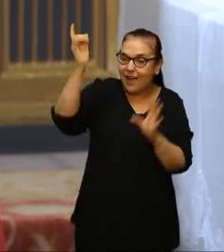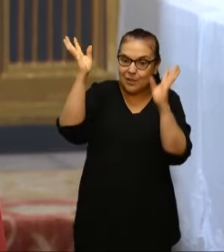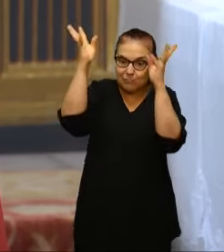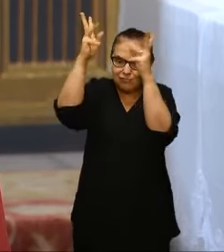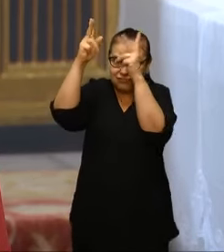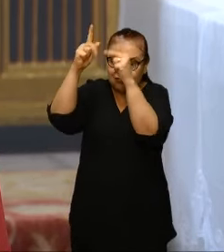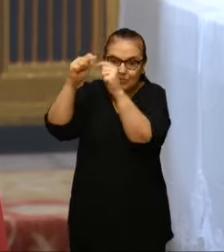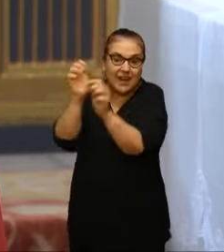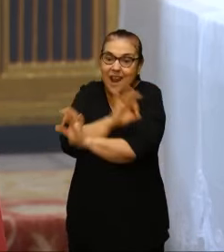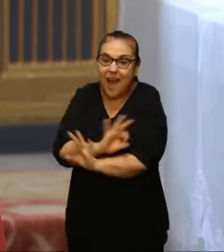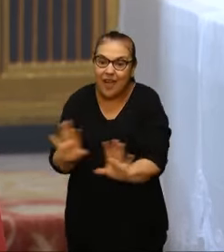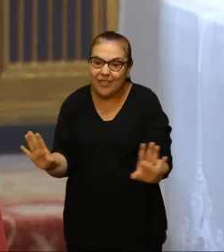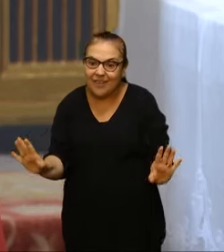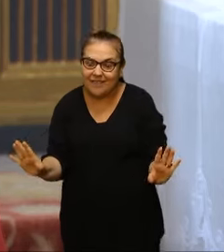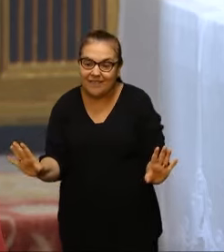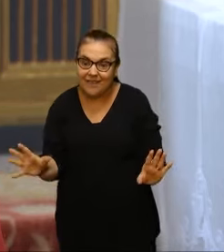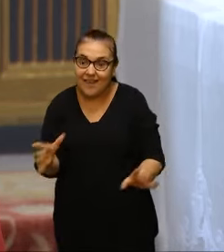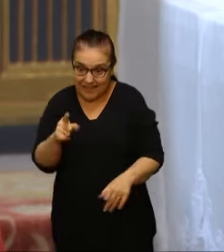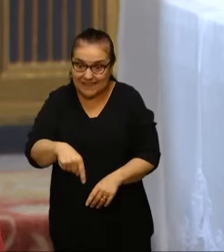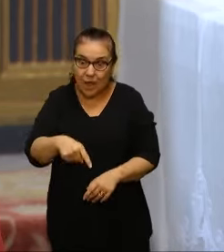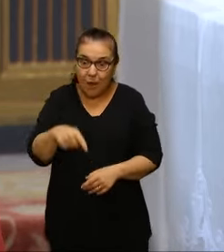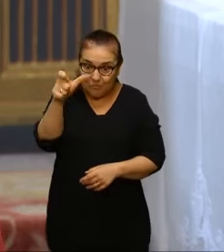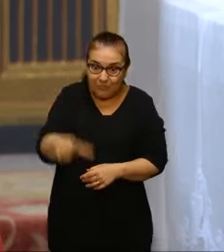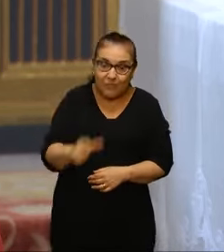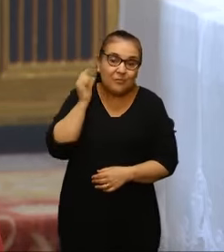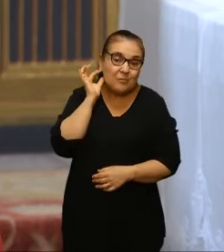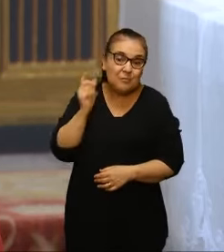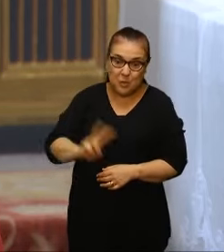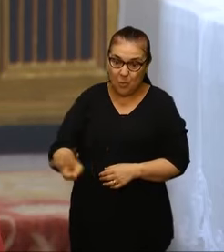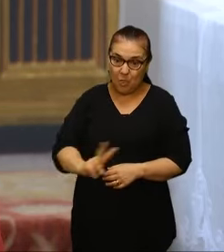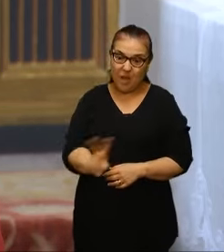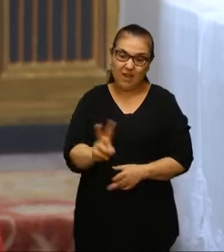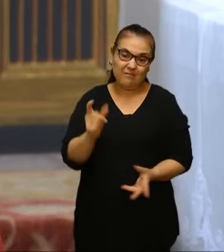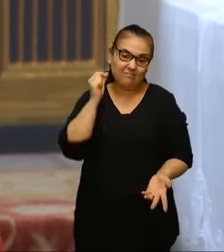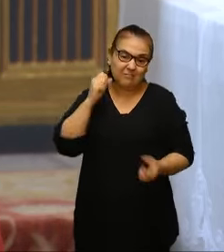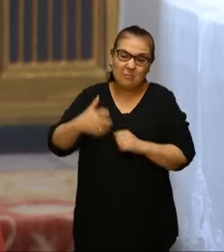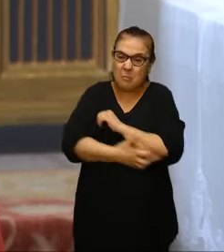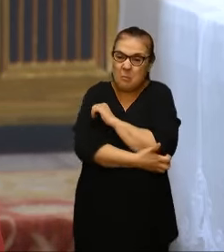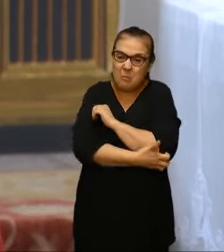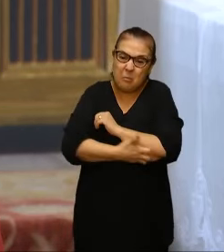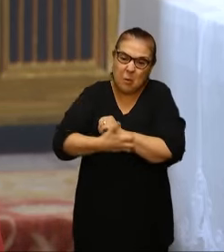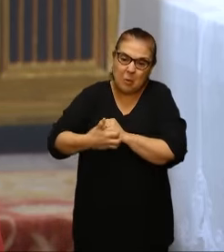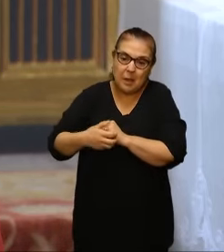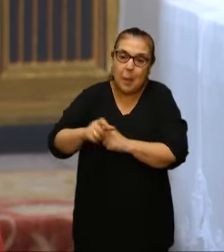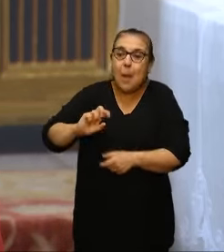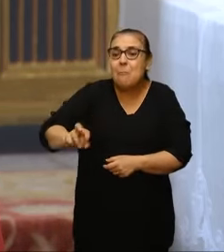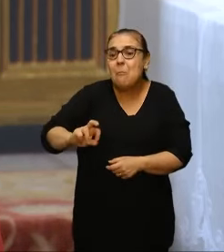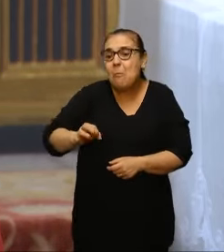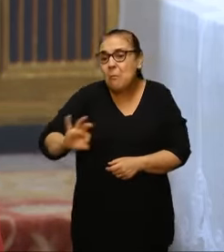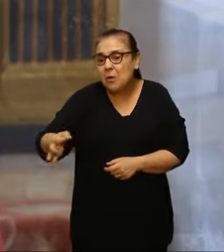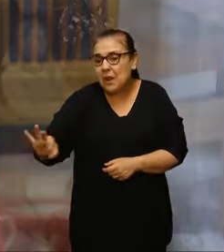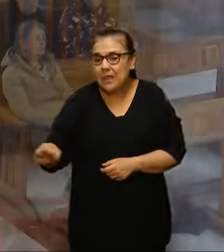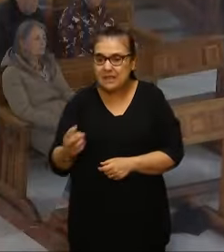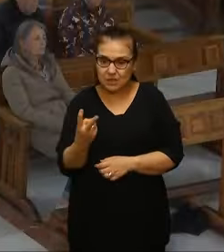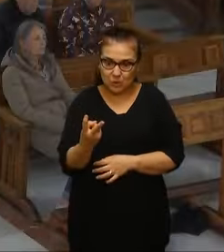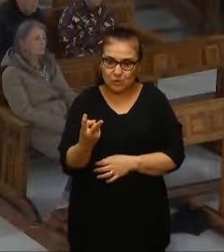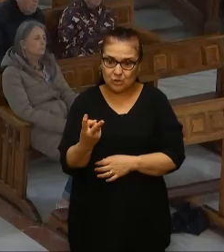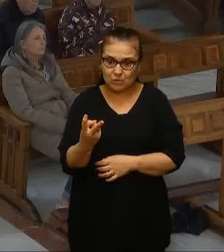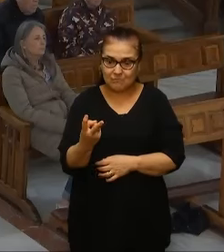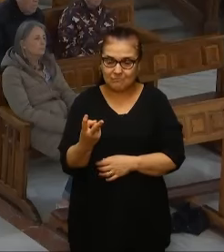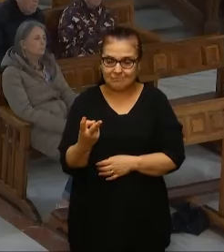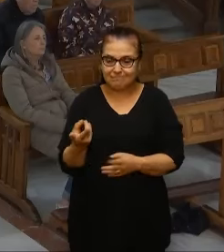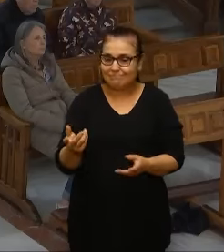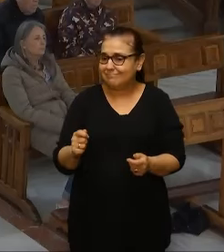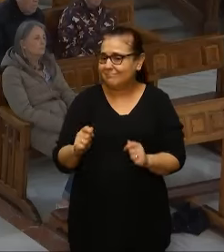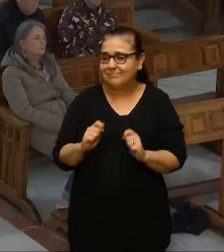corroen. Aquella viuda pobre que echó dos monedillas, echándolo en